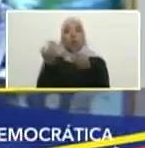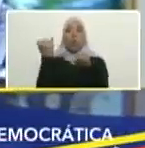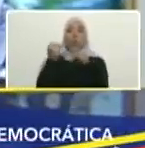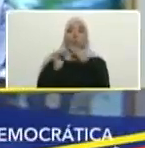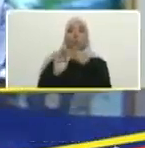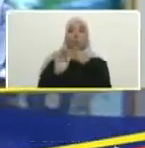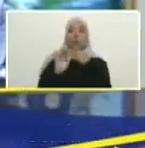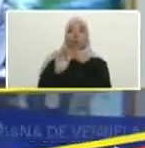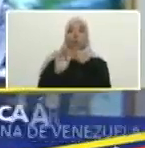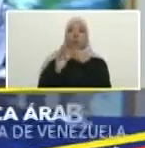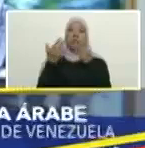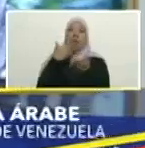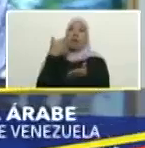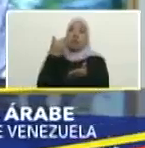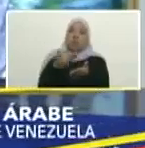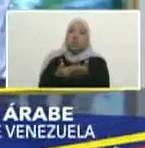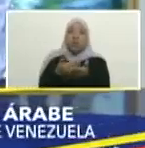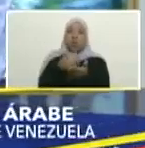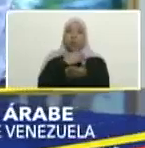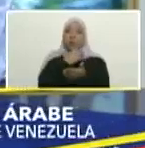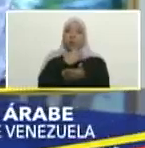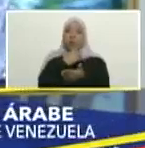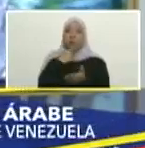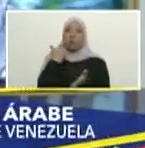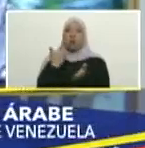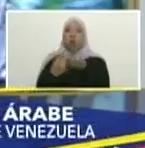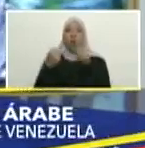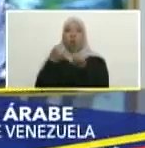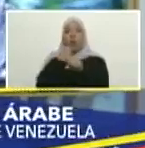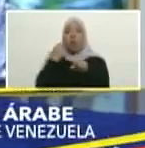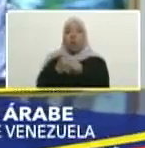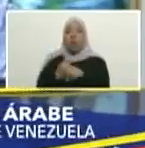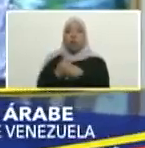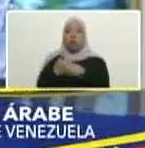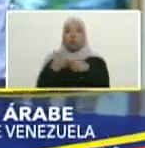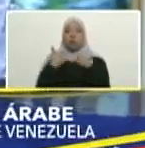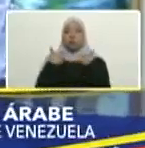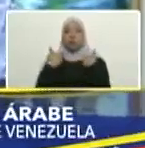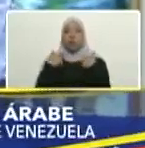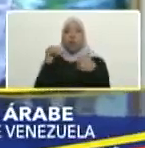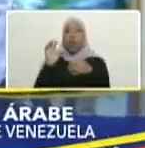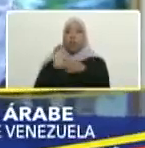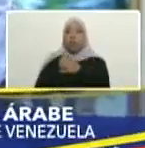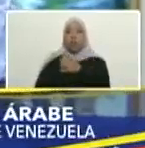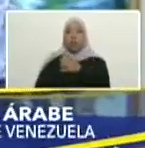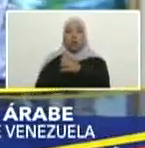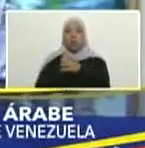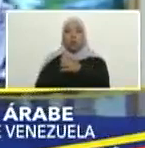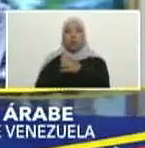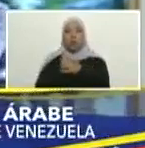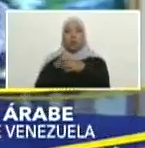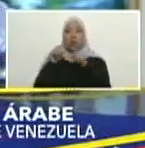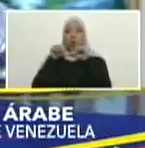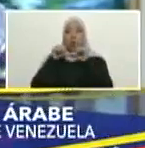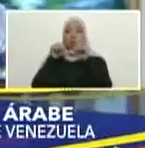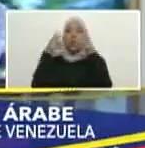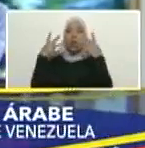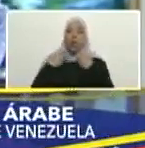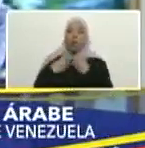mensaje de agradecimiento, de compromiso, de solidaridad y de seguir